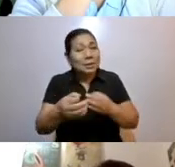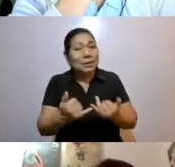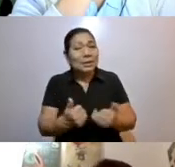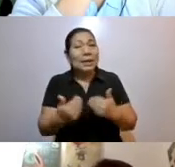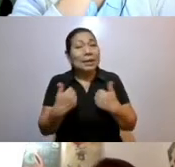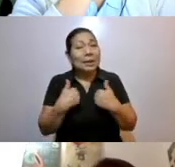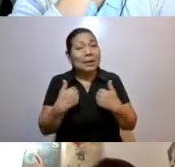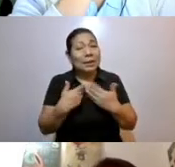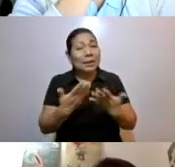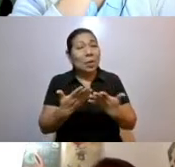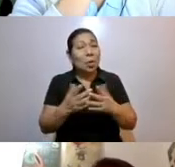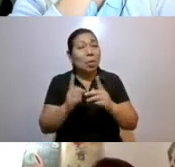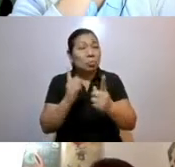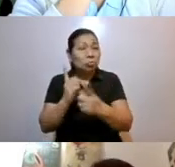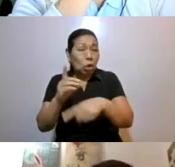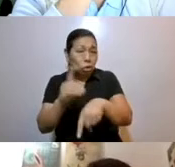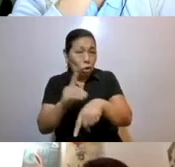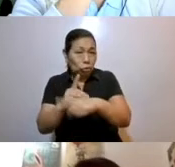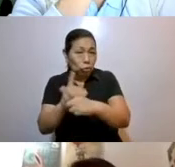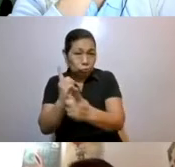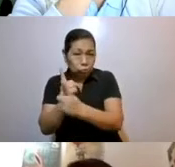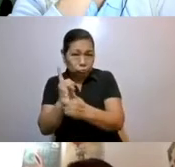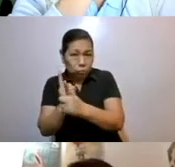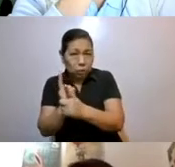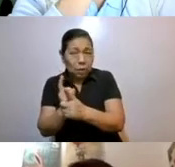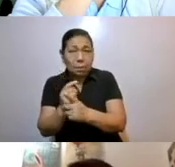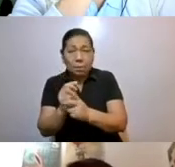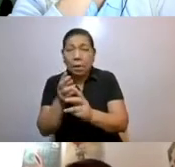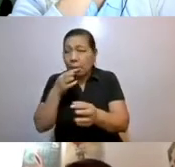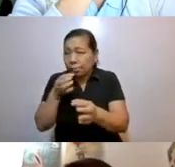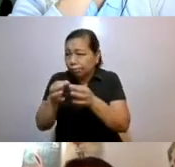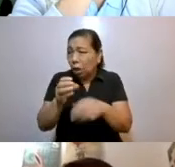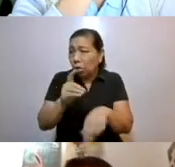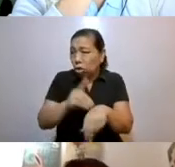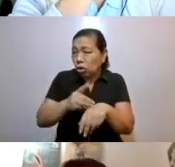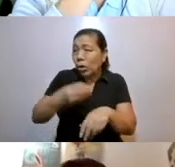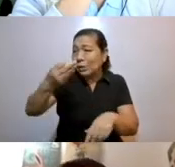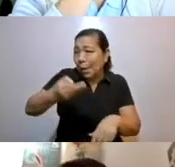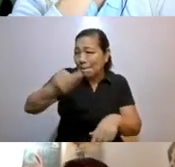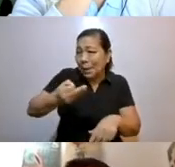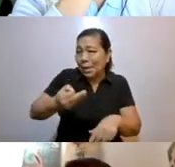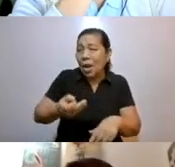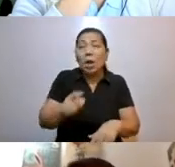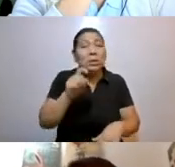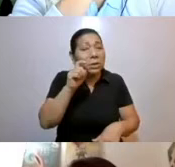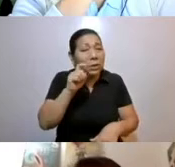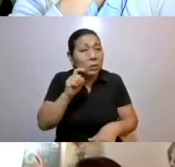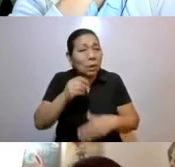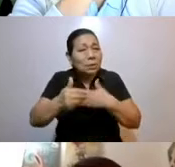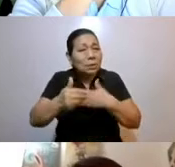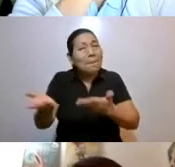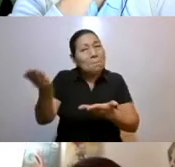tenemos un consultorio en el que vemos problemas de sexualidad, sabemos que los jóvenes cada vez